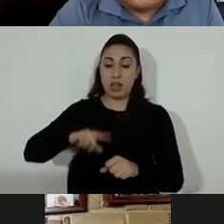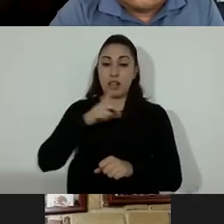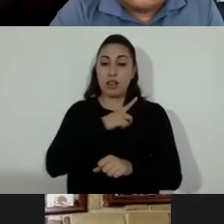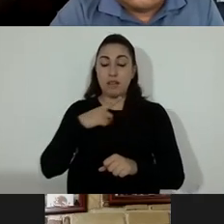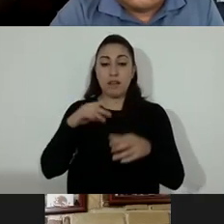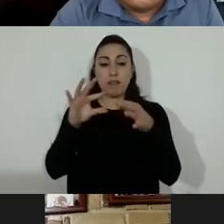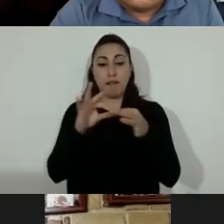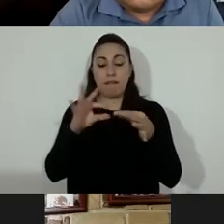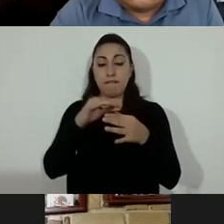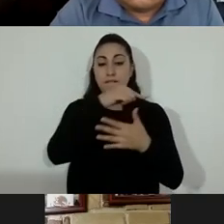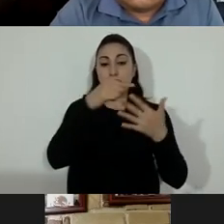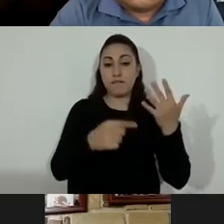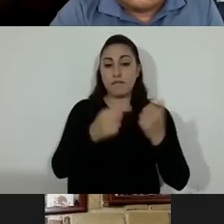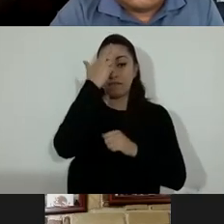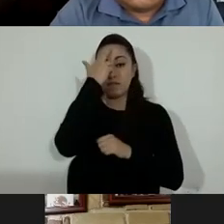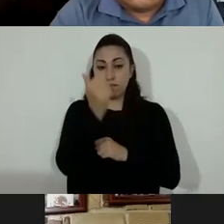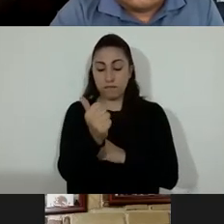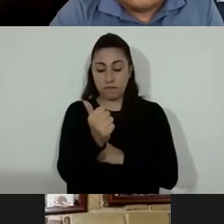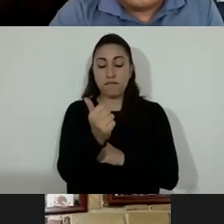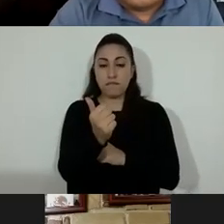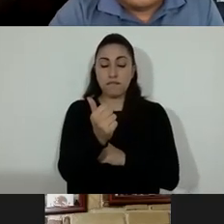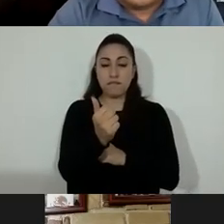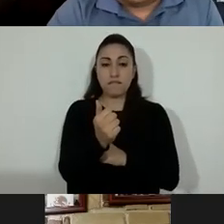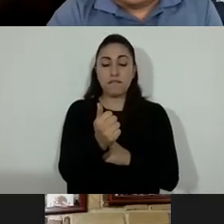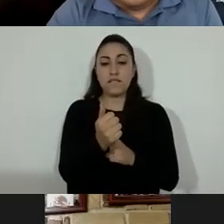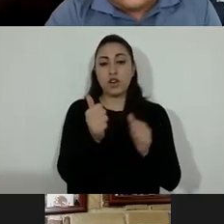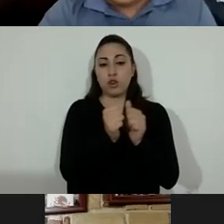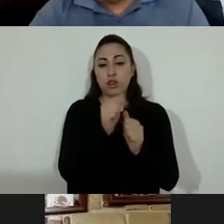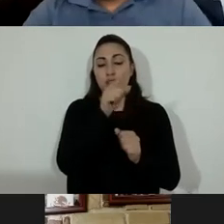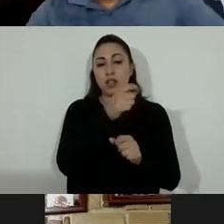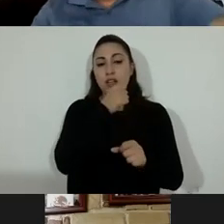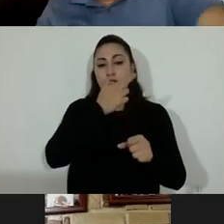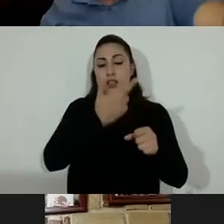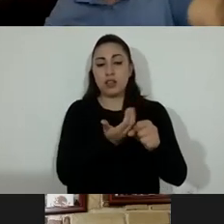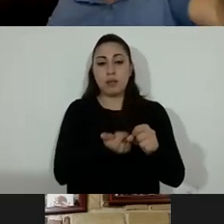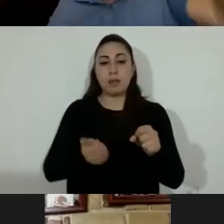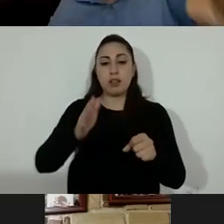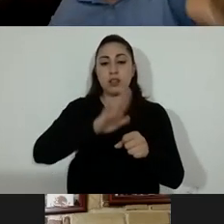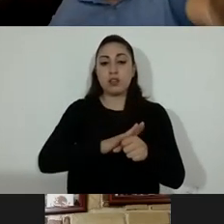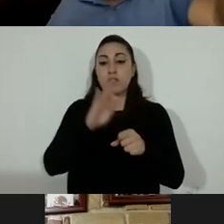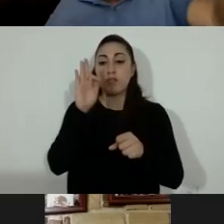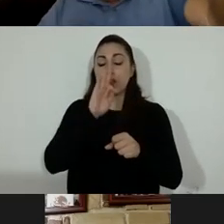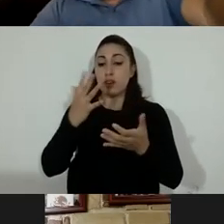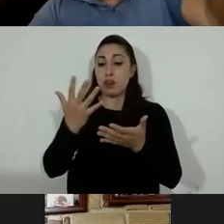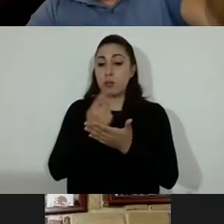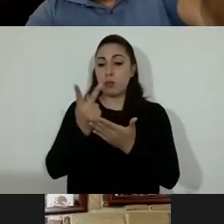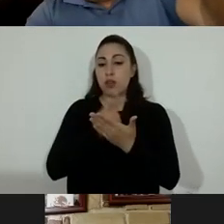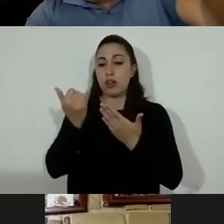justificar dichas circunstancias a la Secretaría de Administración y Finanzas de la Ciudad de México.